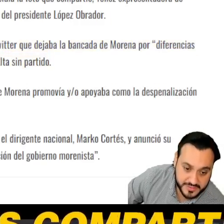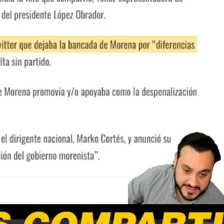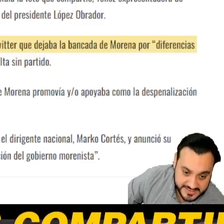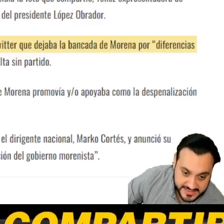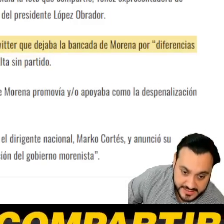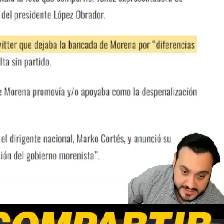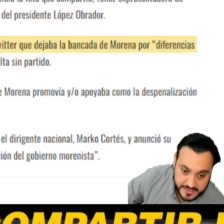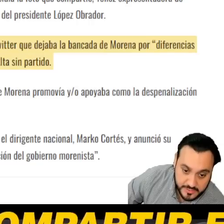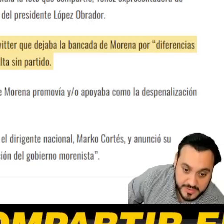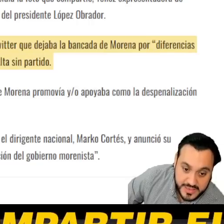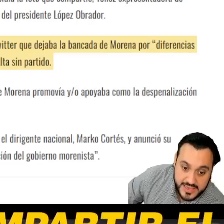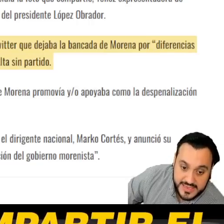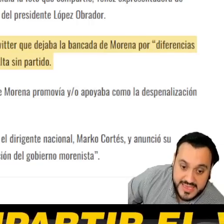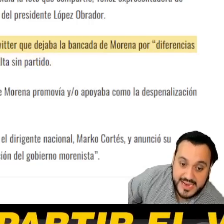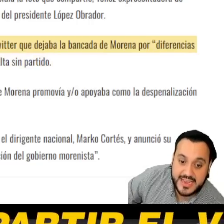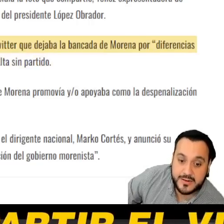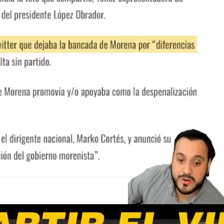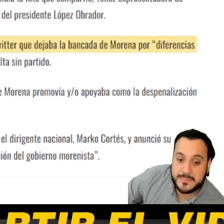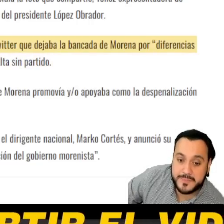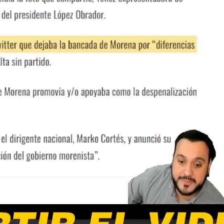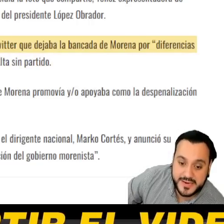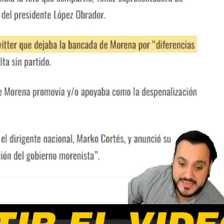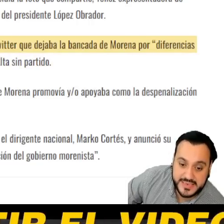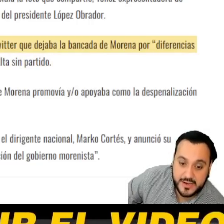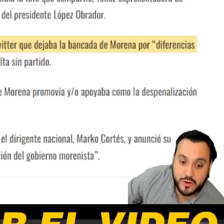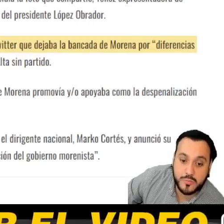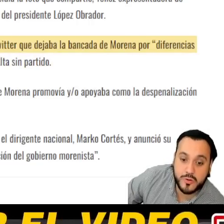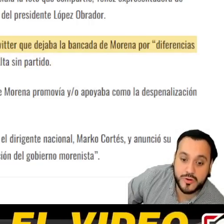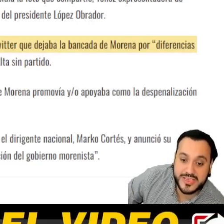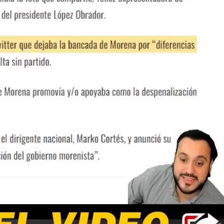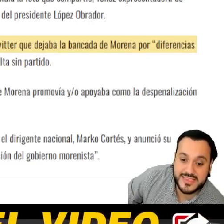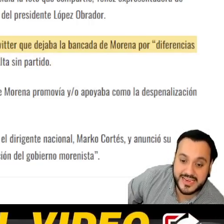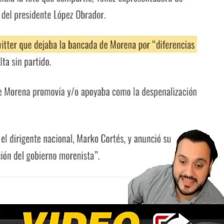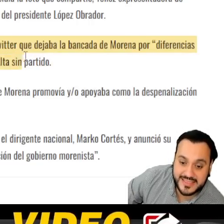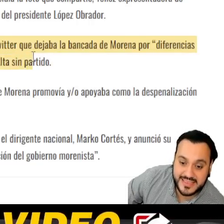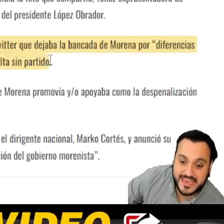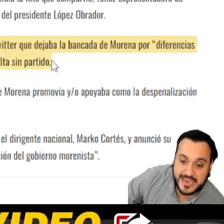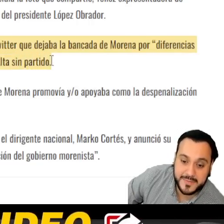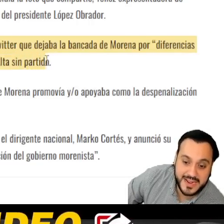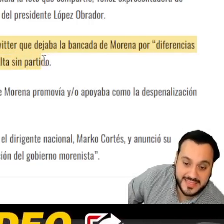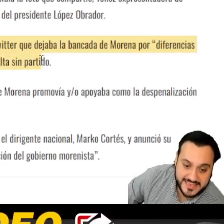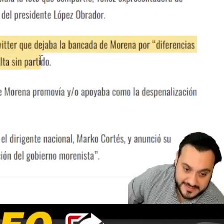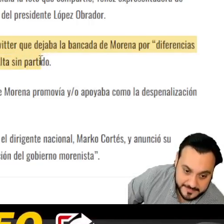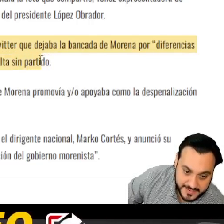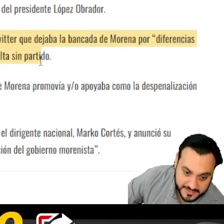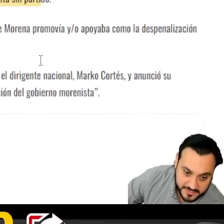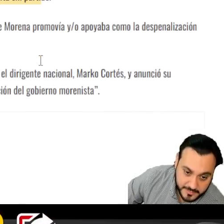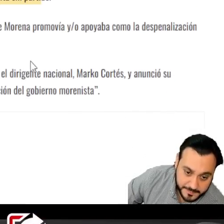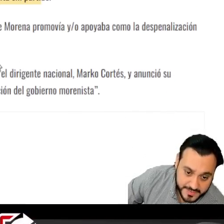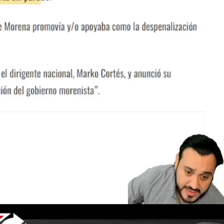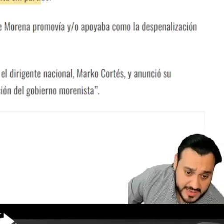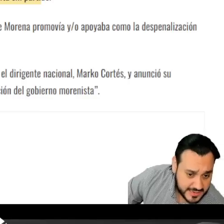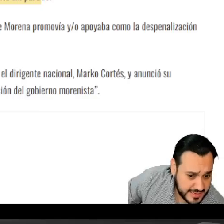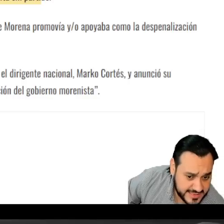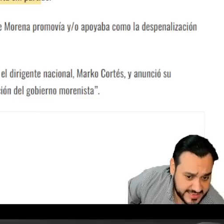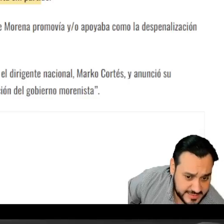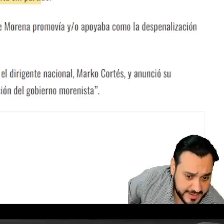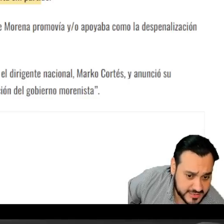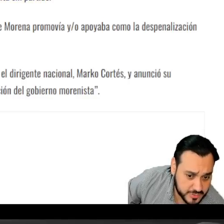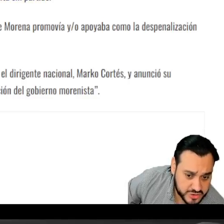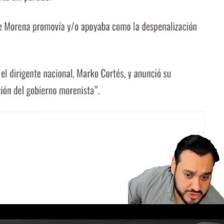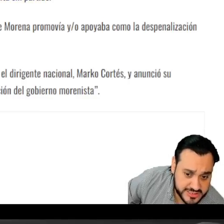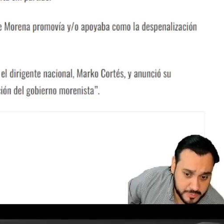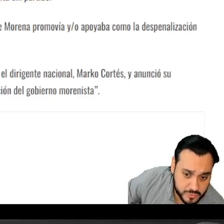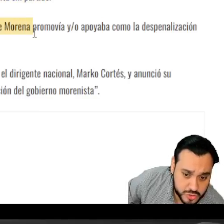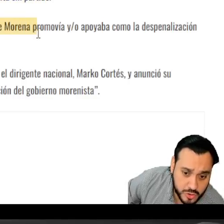por diferente de criterio ya claro que permanecería como integrante de la cámara alta sin partido lt10 en